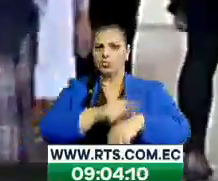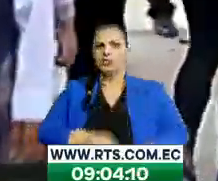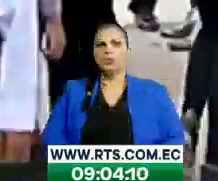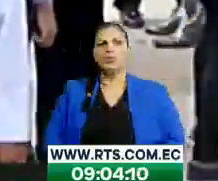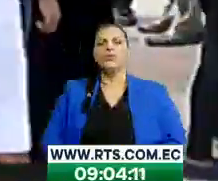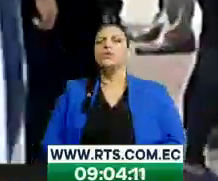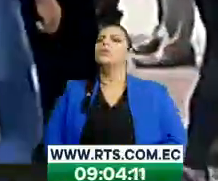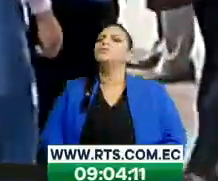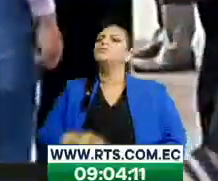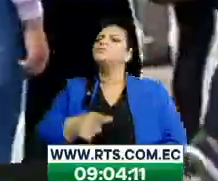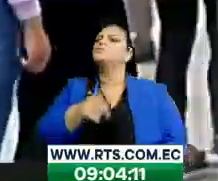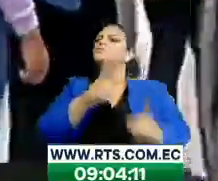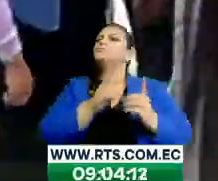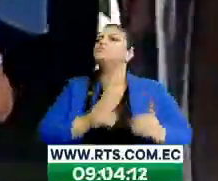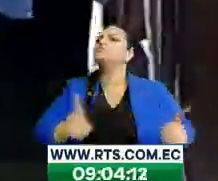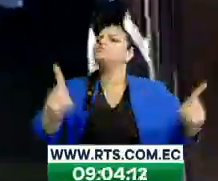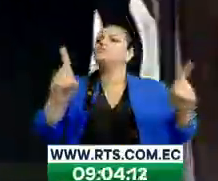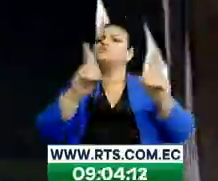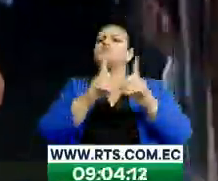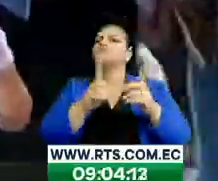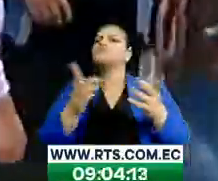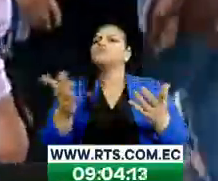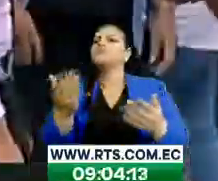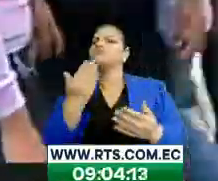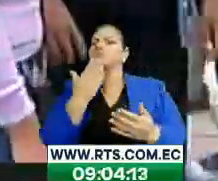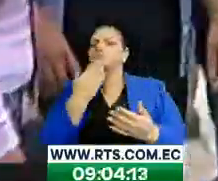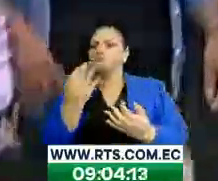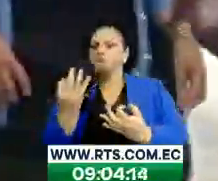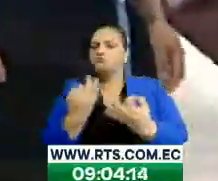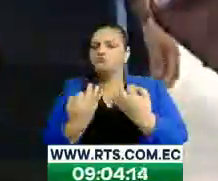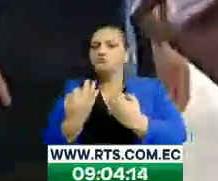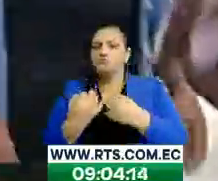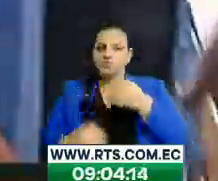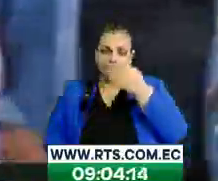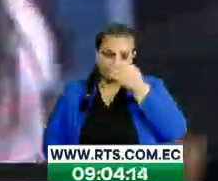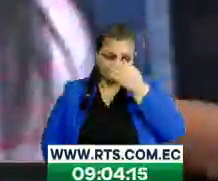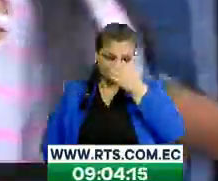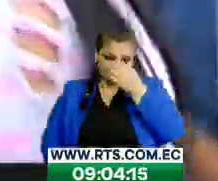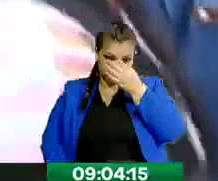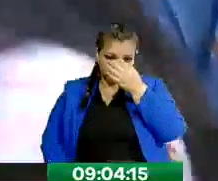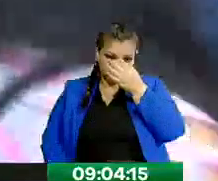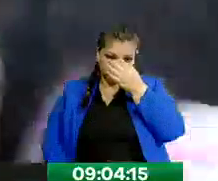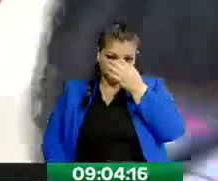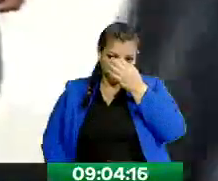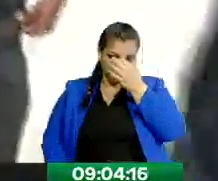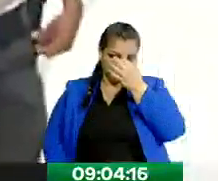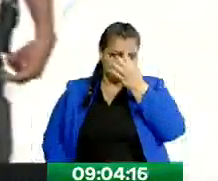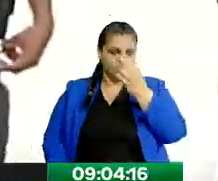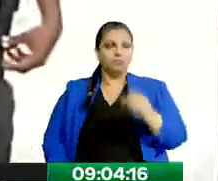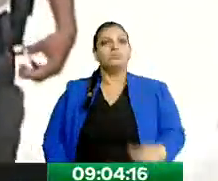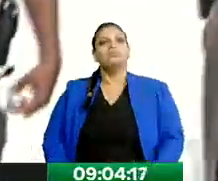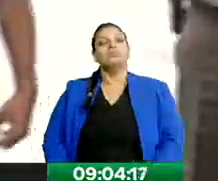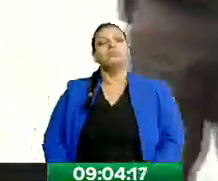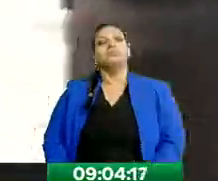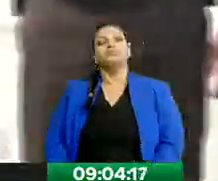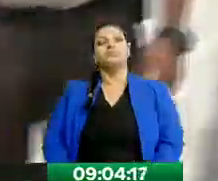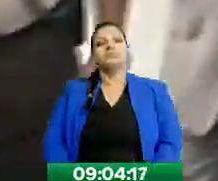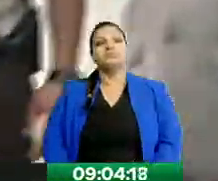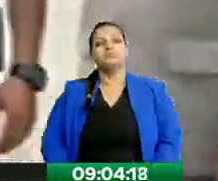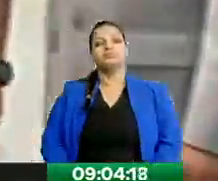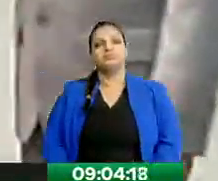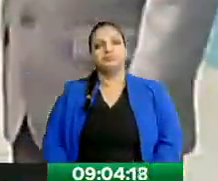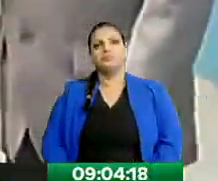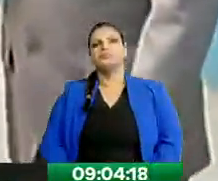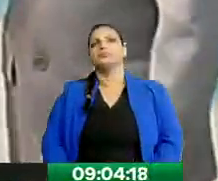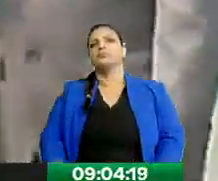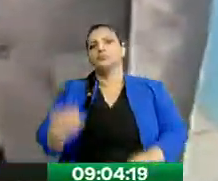datos, las cifras, los resultados obtenidos hasta el momento. Bueno, al momento nosotros nos hemos estado revisando todos